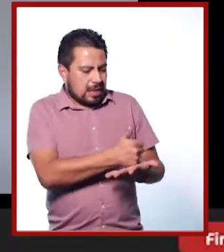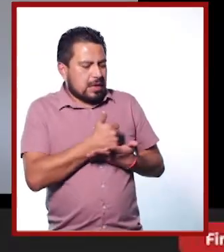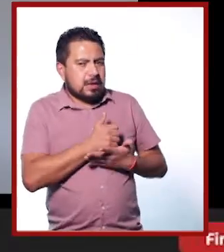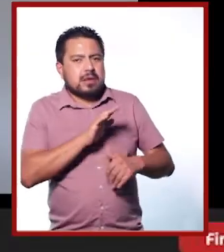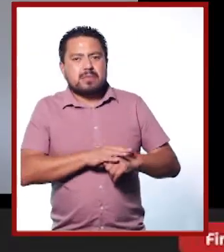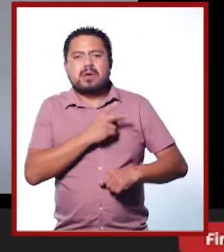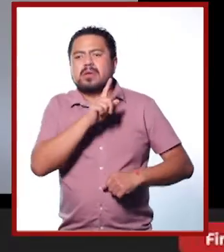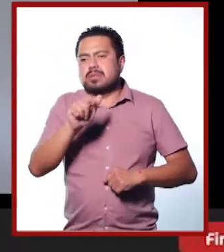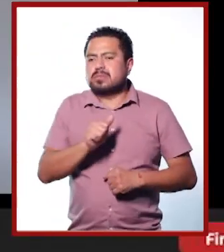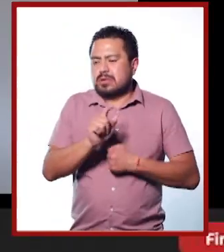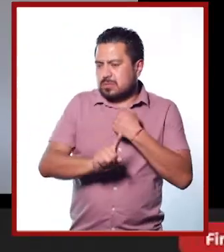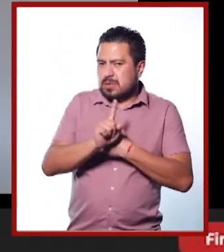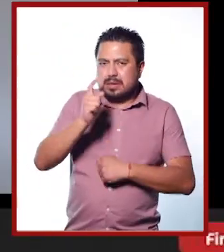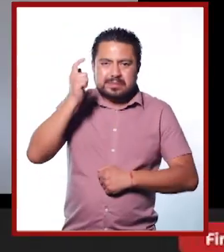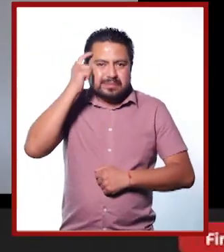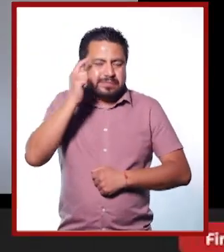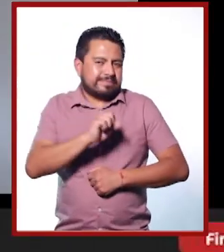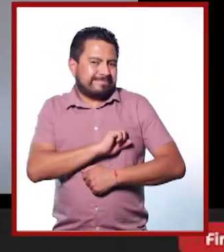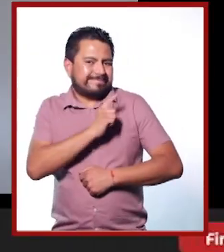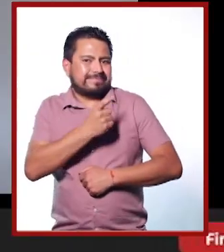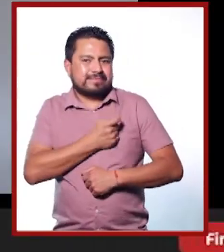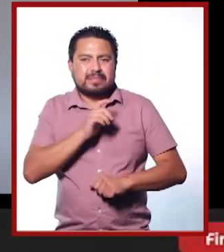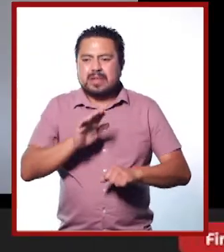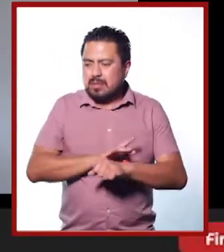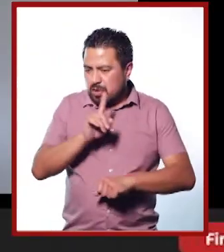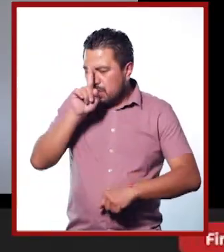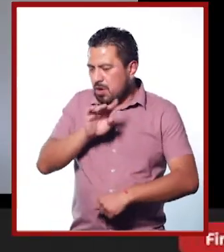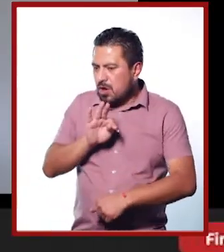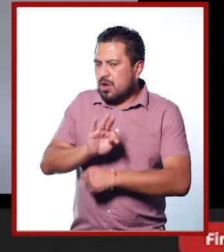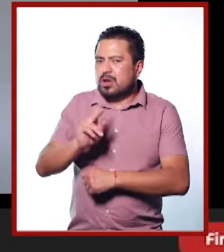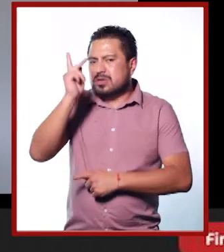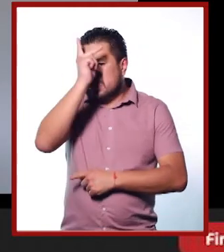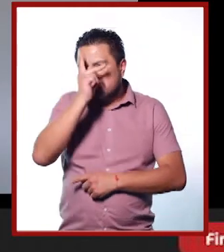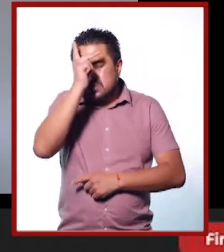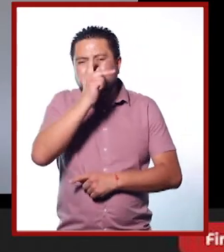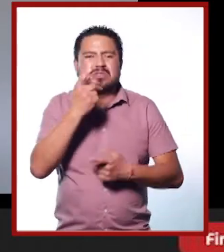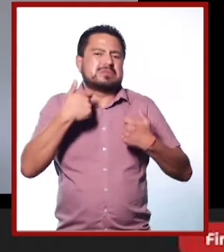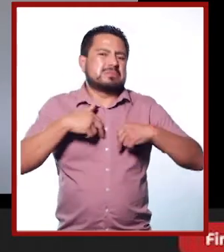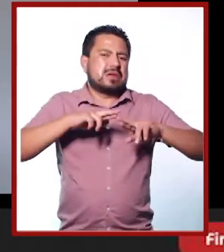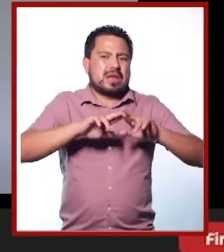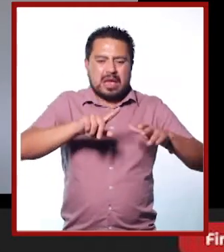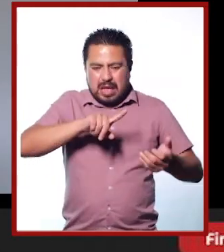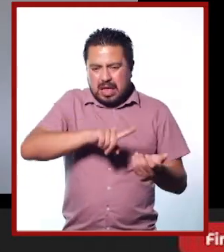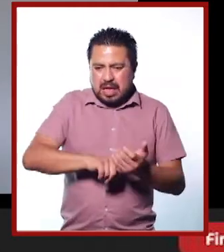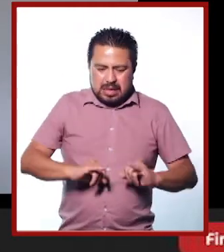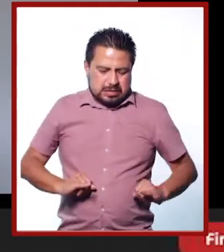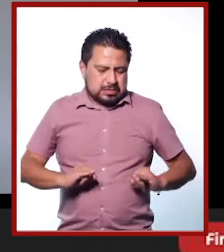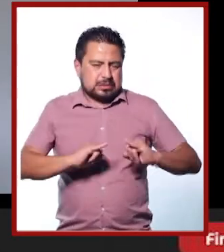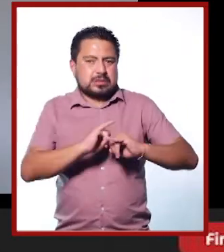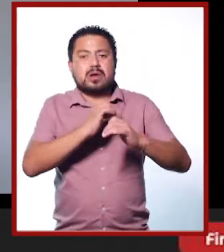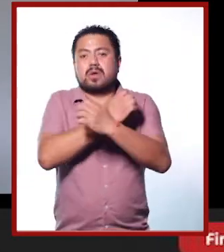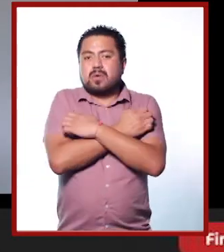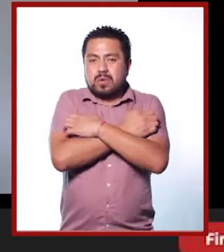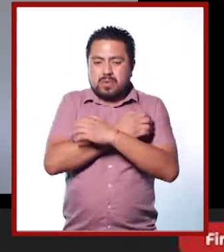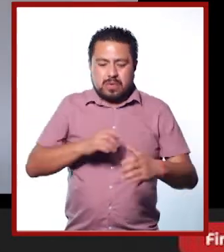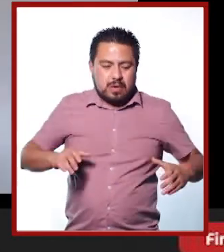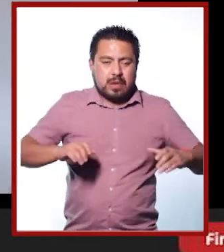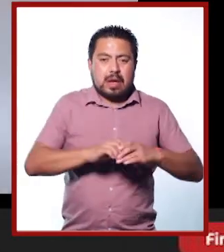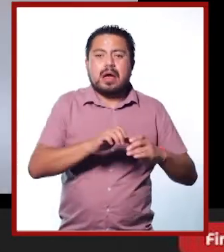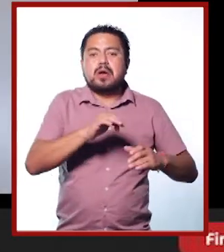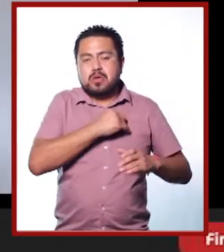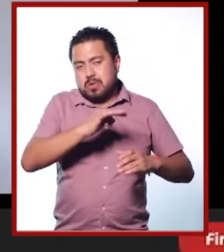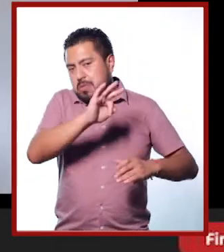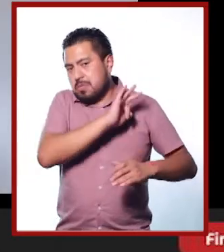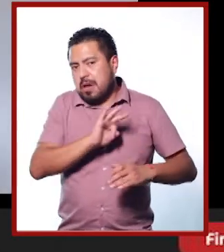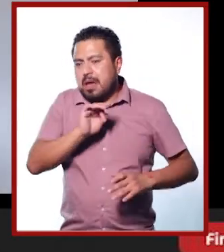y por eso se vuelve un problema de salud mental. ¿Por qué? Porque los consejeros, los psicólogos, los coaches que están dentro de las instituciones educativas